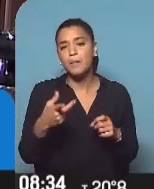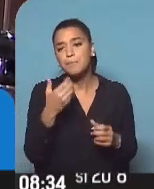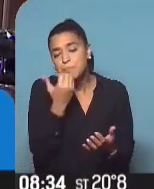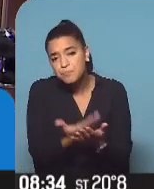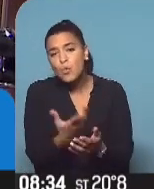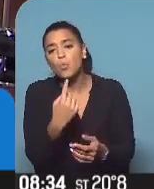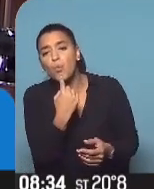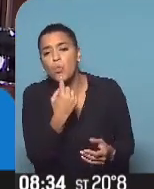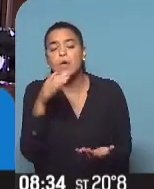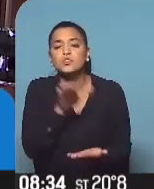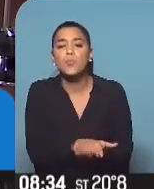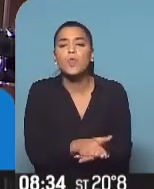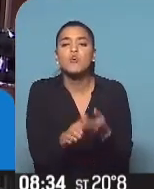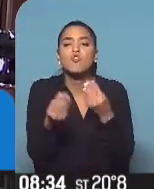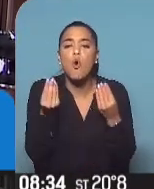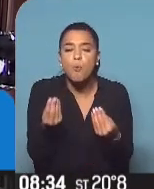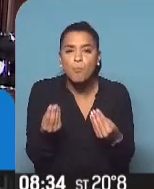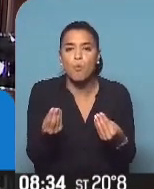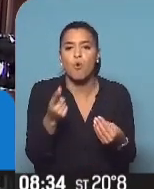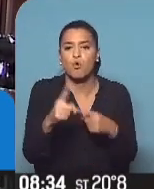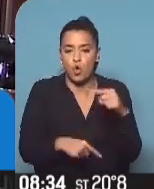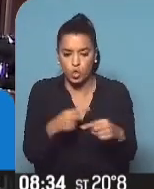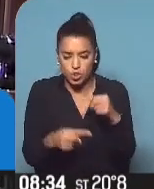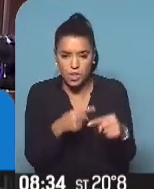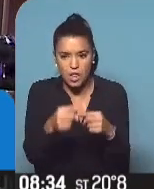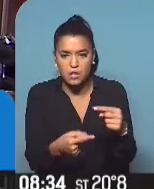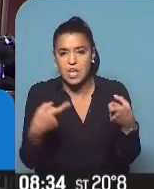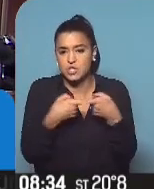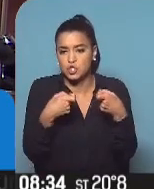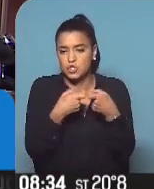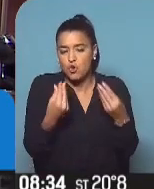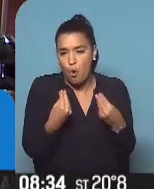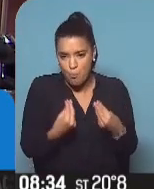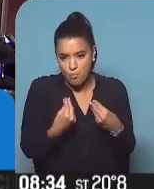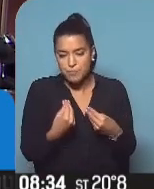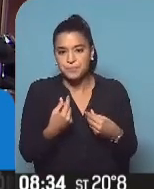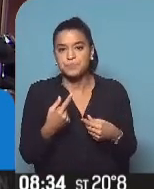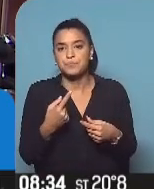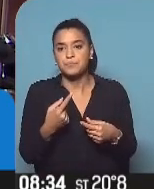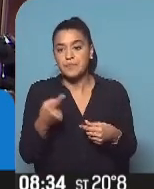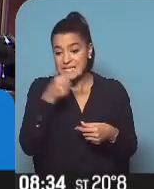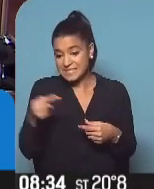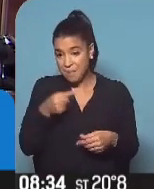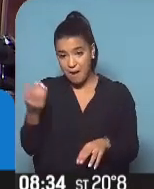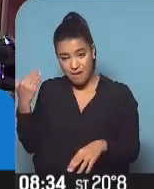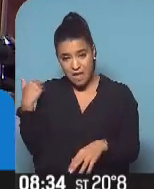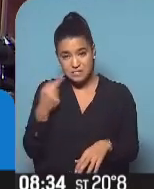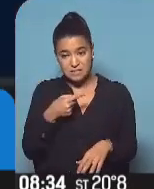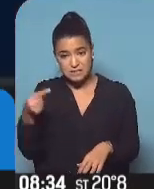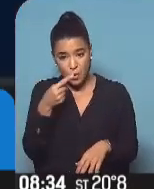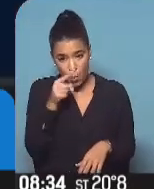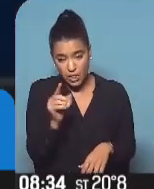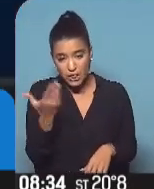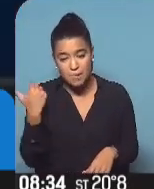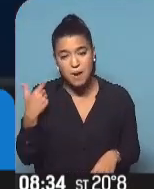planteando sus dudas respecto de cómo debía ser la continuidad de esta asociación. En las últimas semanas, digamos,